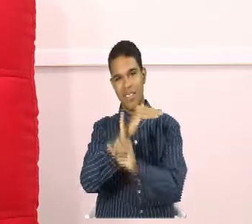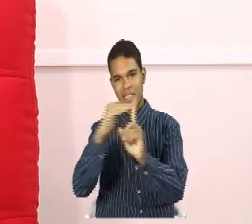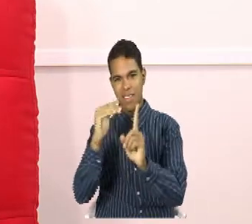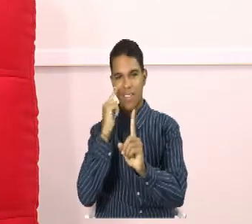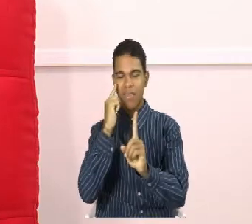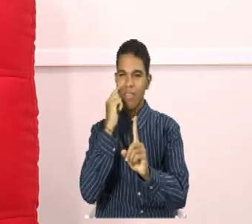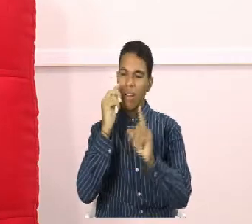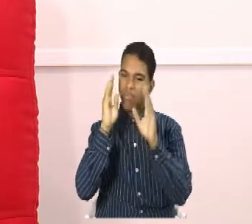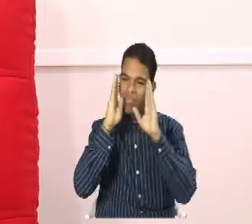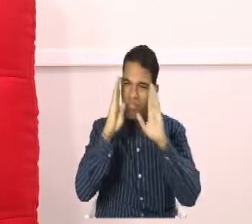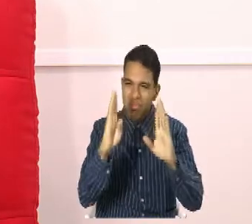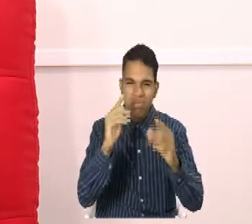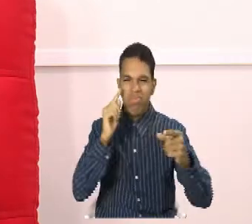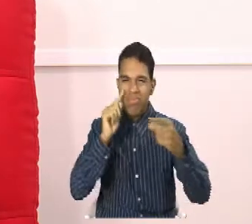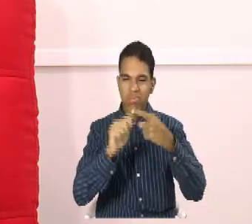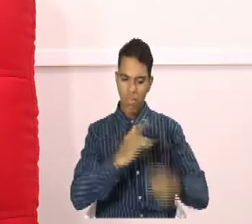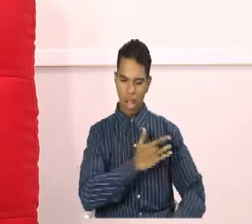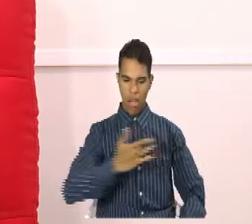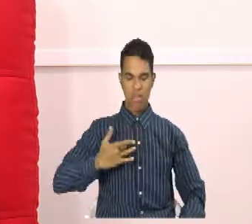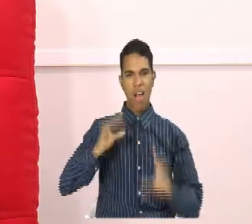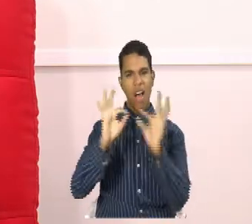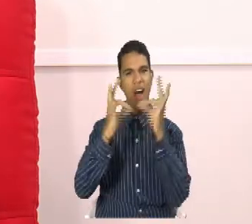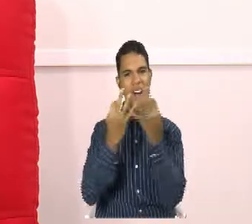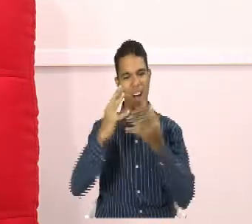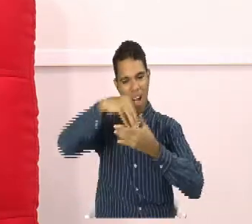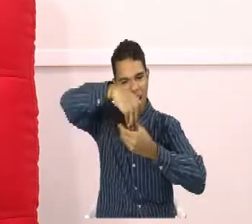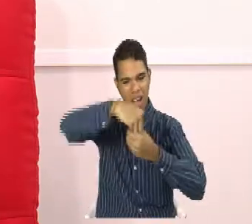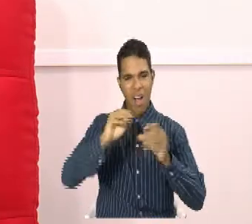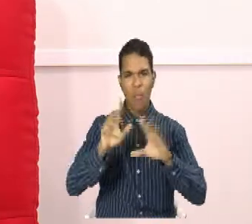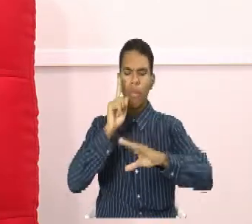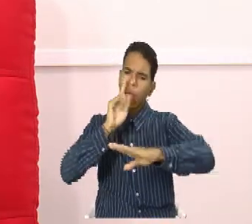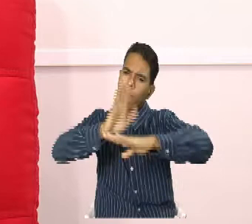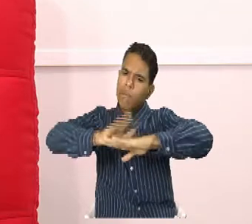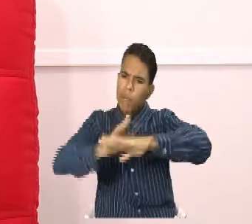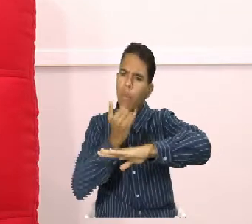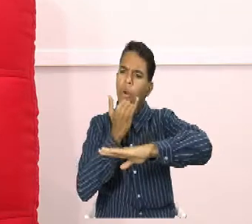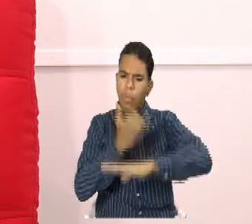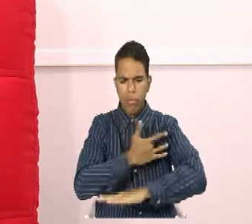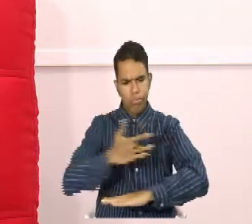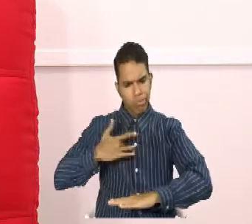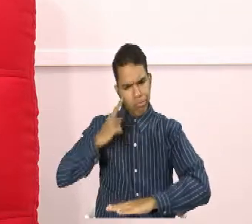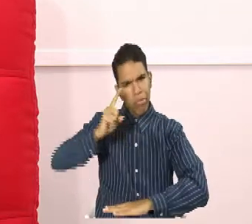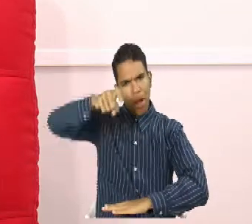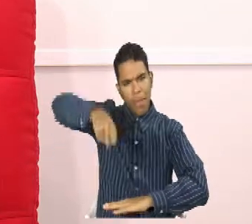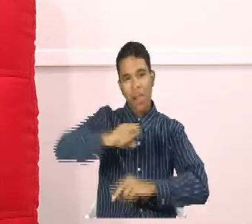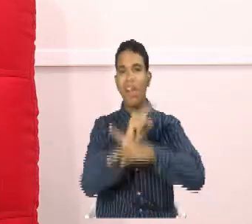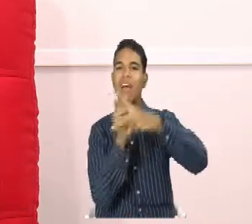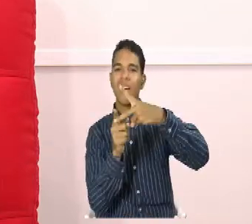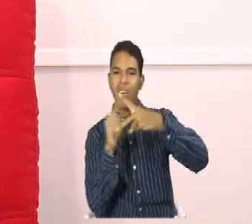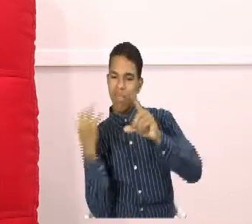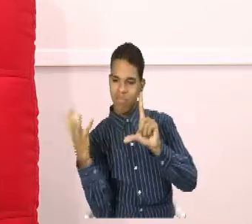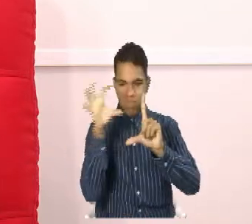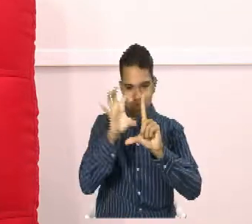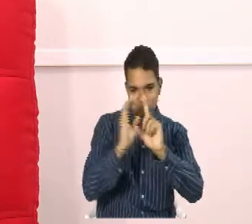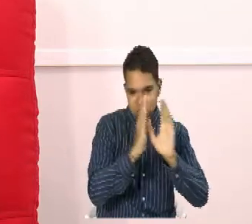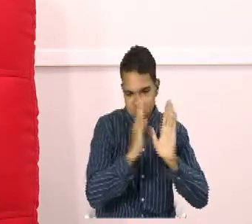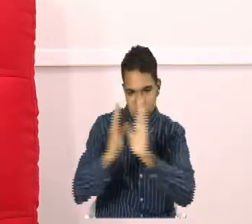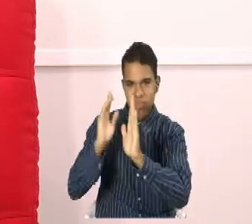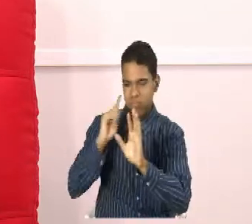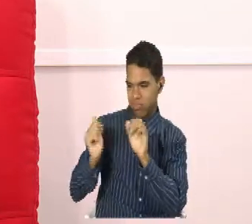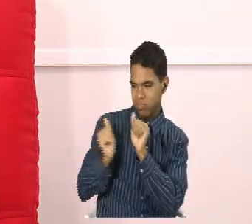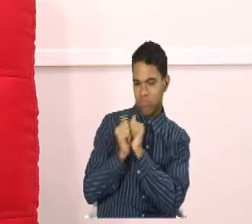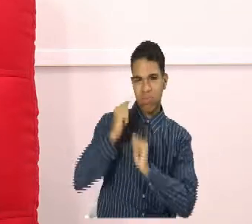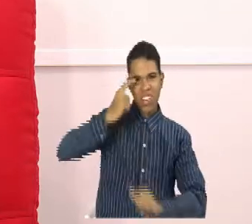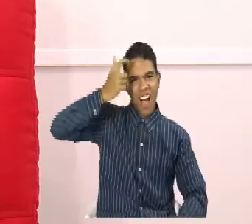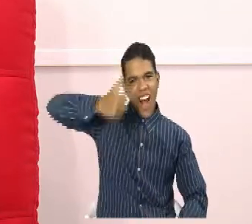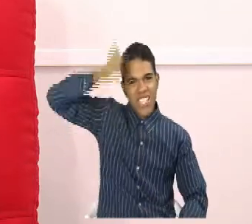salud integral de las familias, llamado Primero la Salud, pero también por acompañarnos en nuestro programa de recetarios los miércoles, jueves y viernes a las